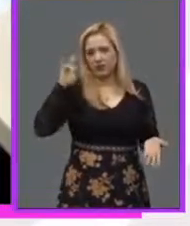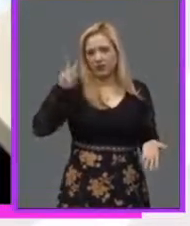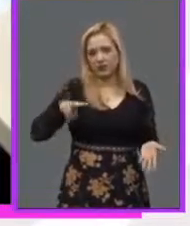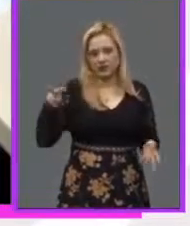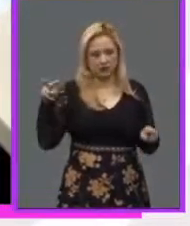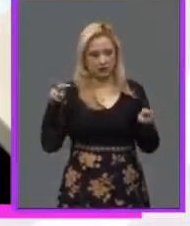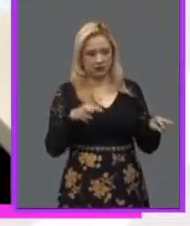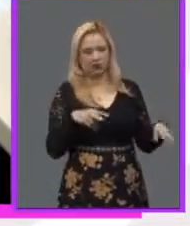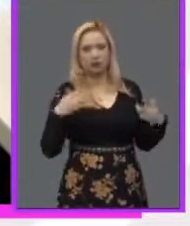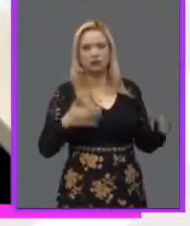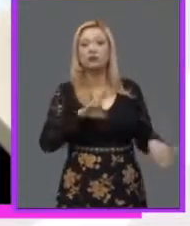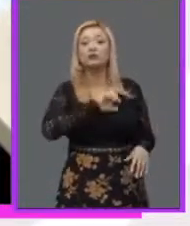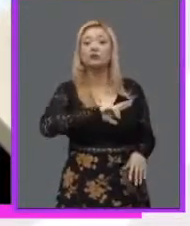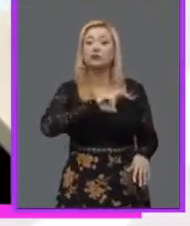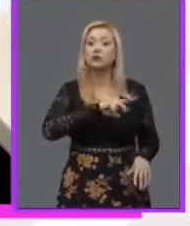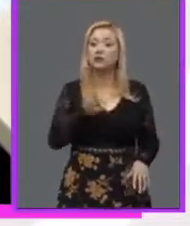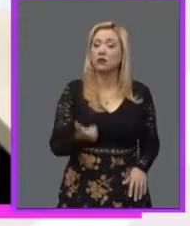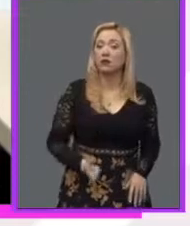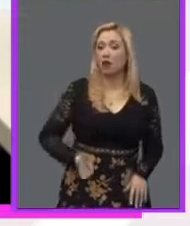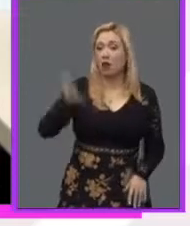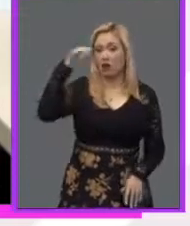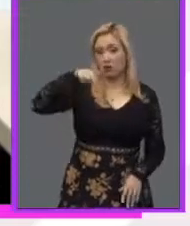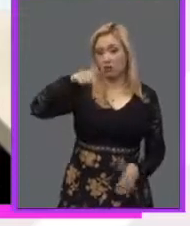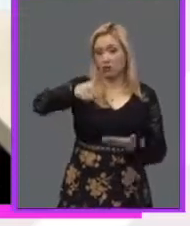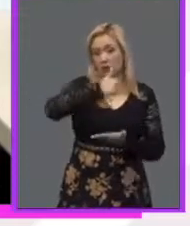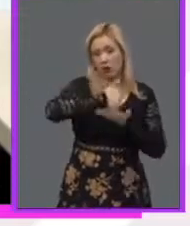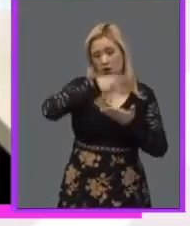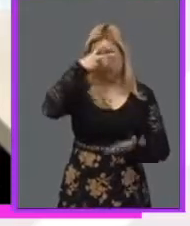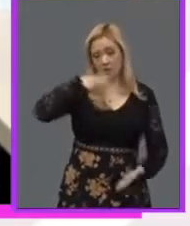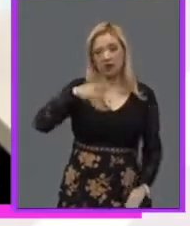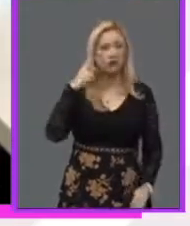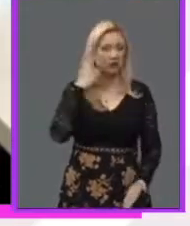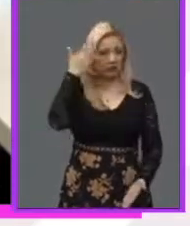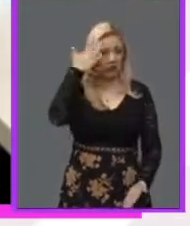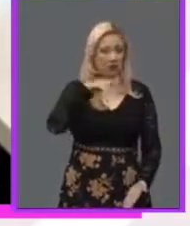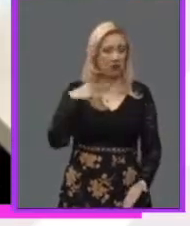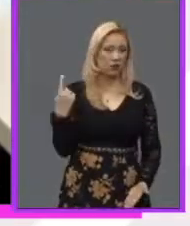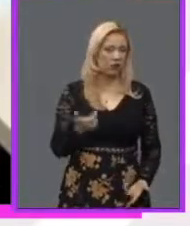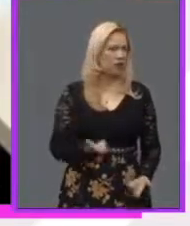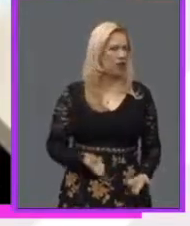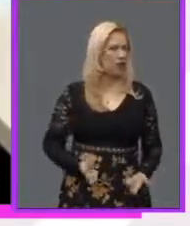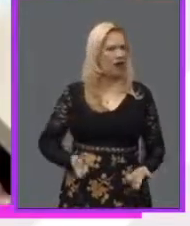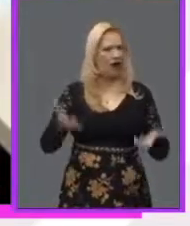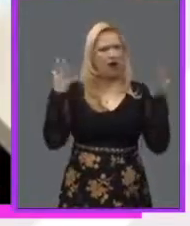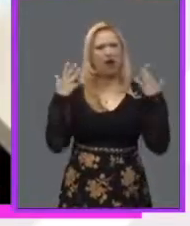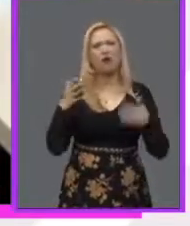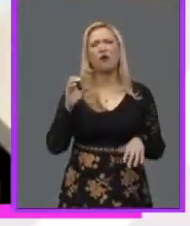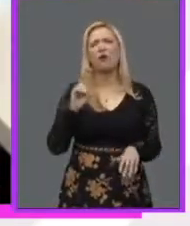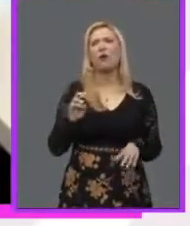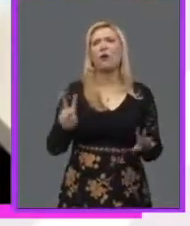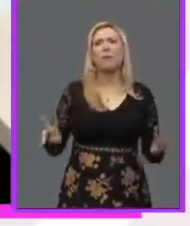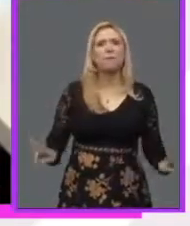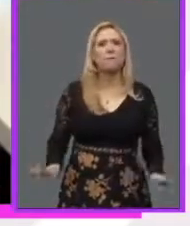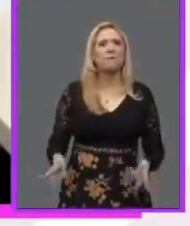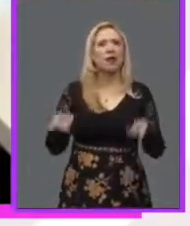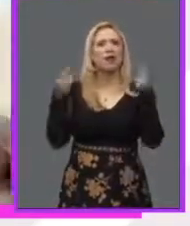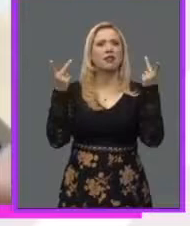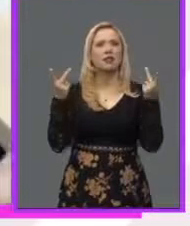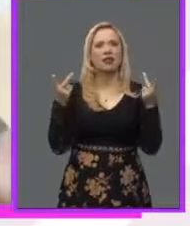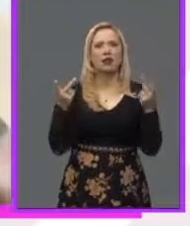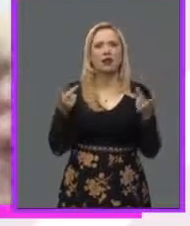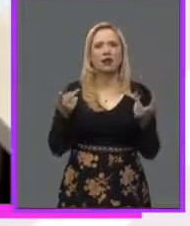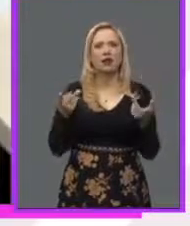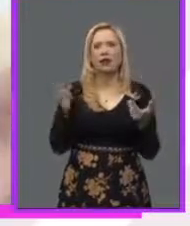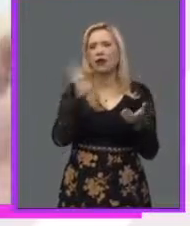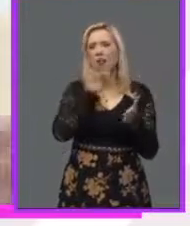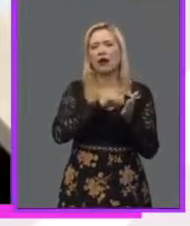al aumento de precios de renta en Ciudad de México y de abusos que se están vendiendo, a veces hasta se ofrecen pasillos, ¿no? Pasillos